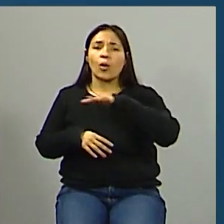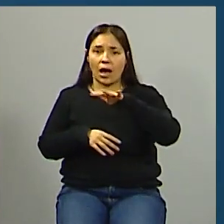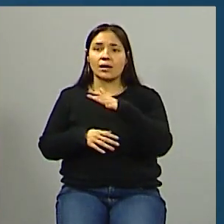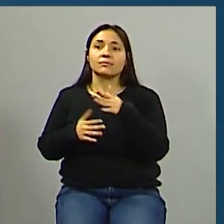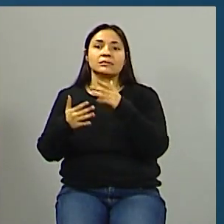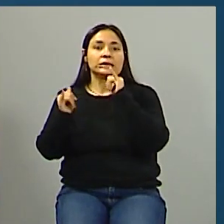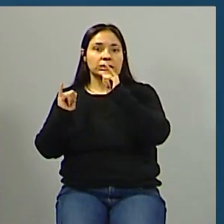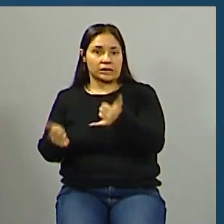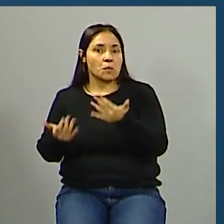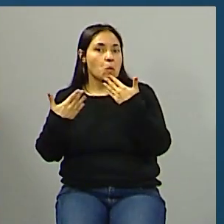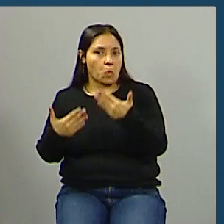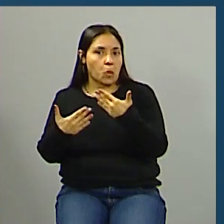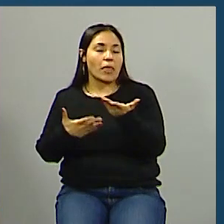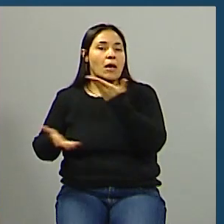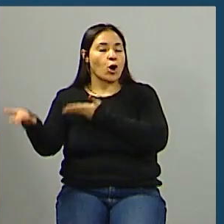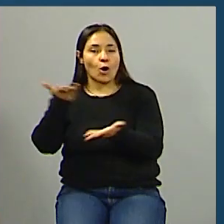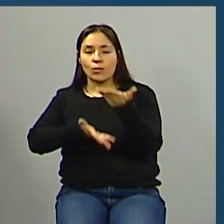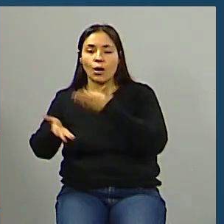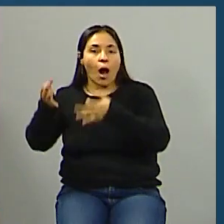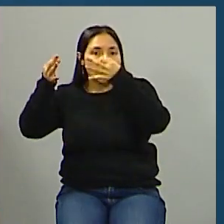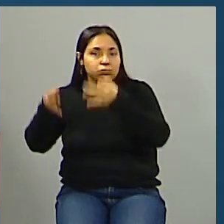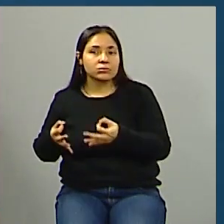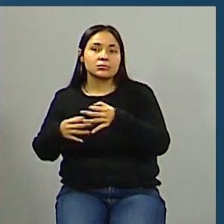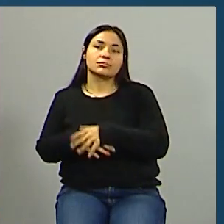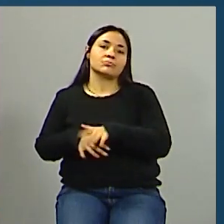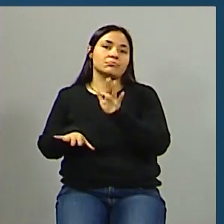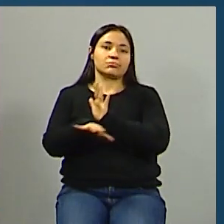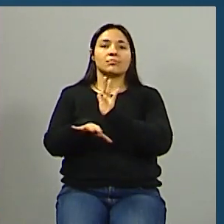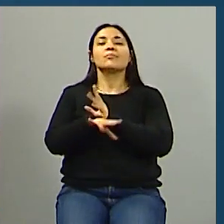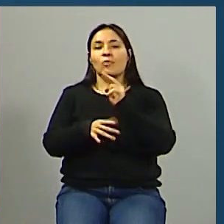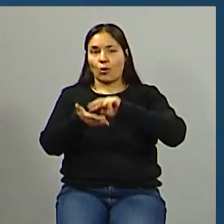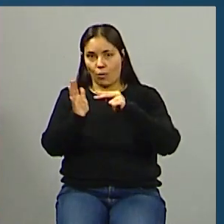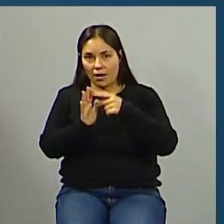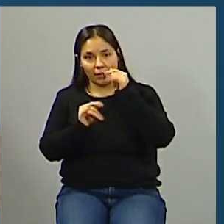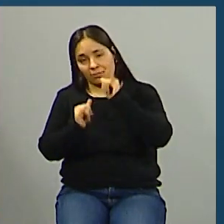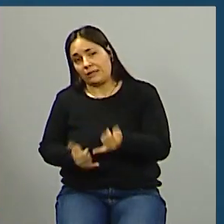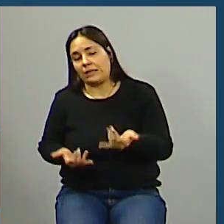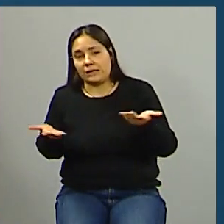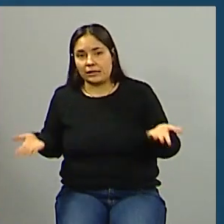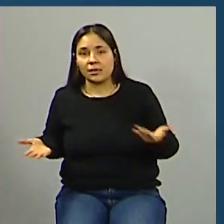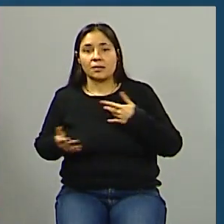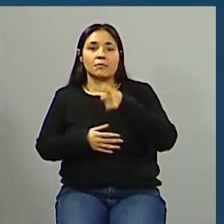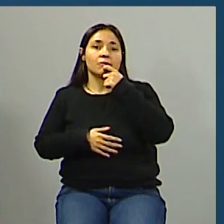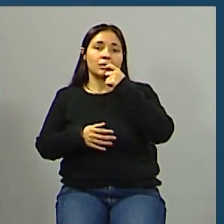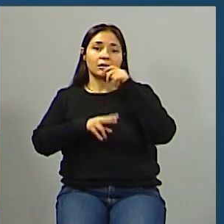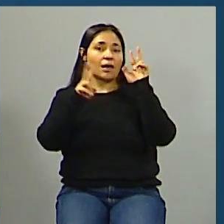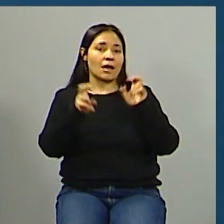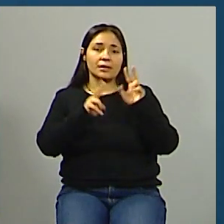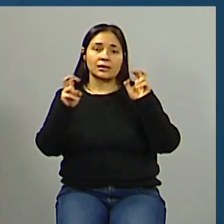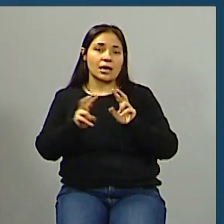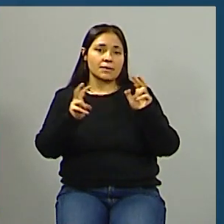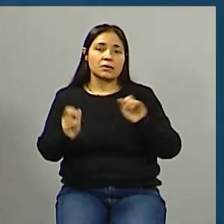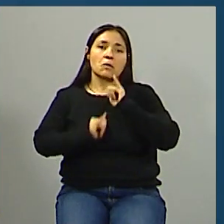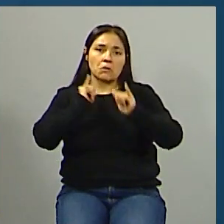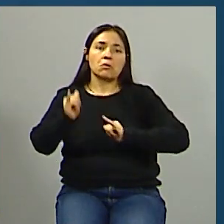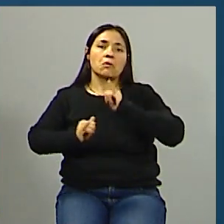aportar a una convivencia en general, estamos frente a un problema. O sea, si seguimos hablando de los mismos temas, algo está